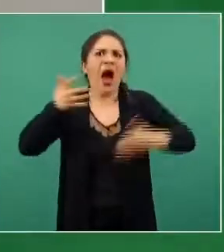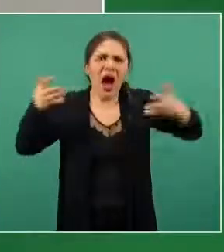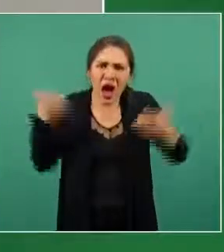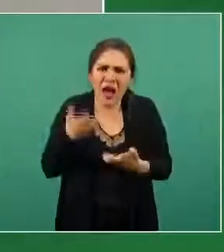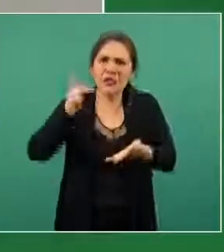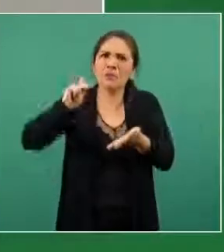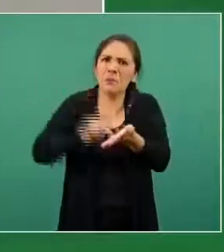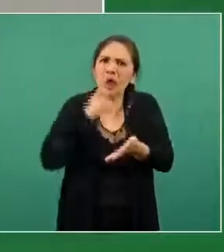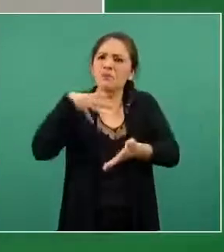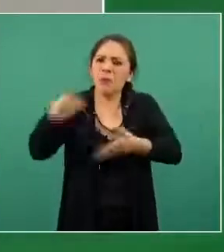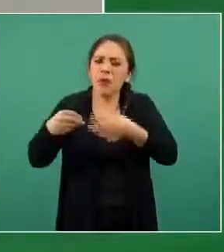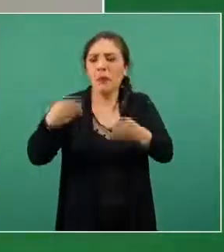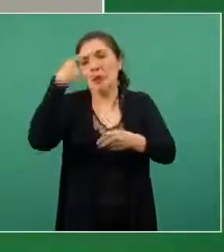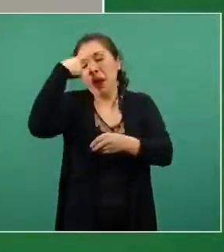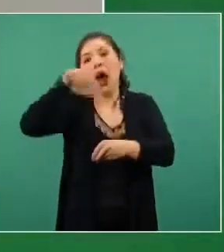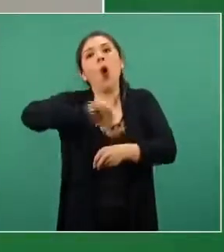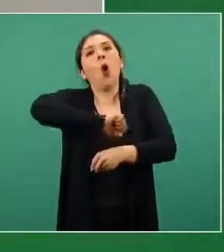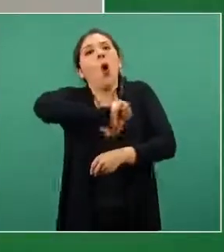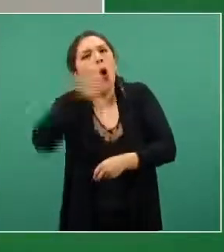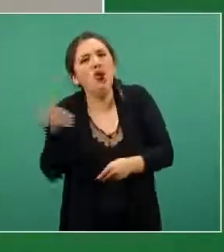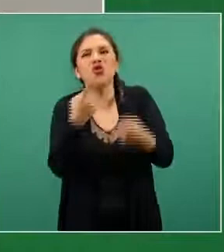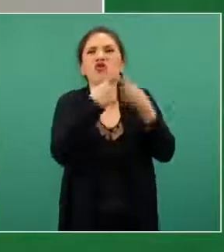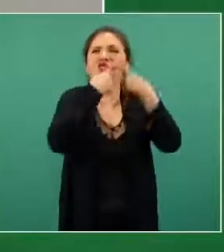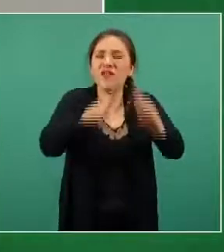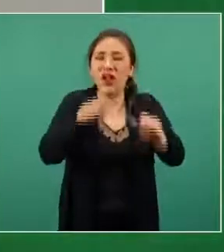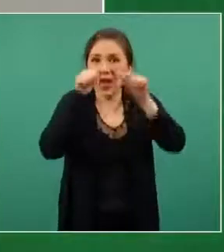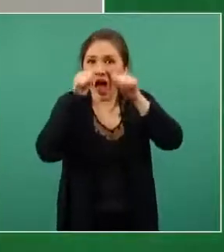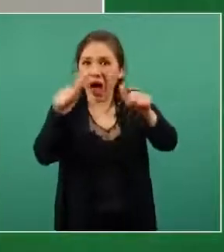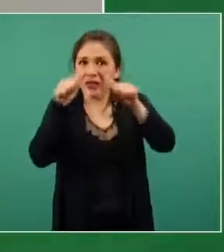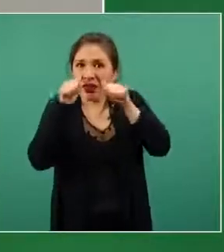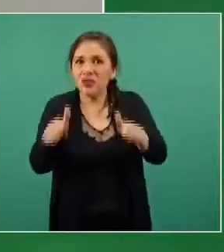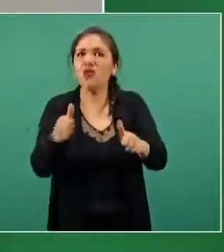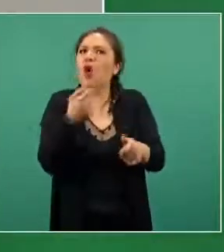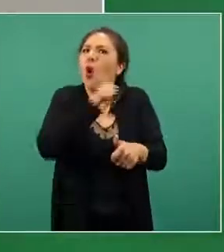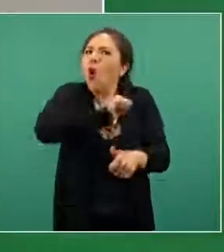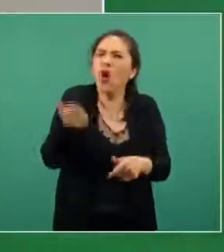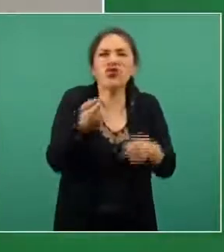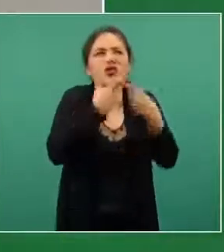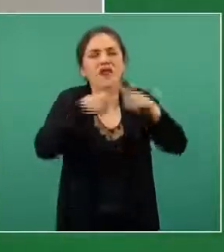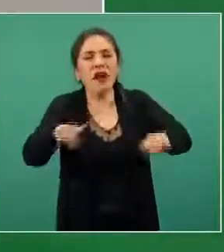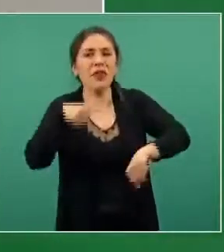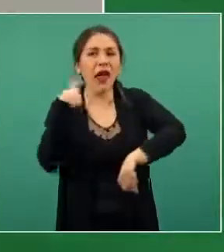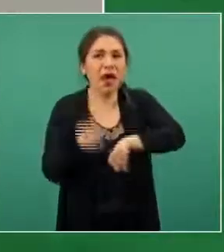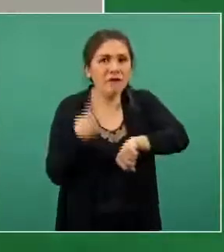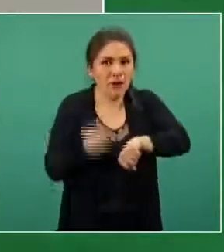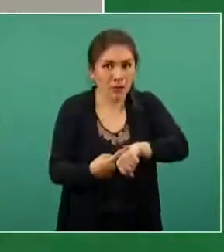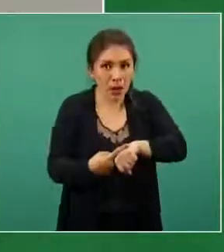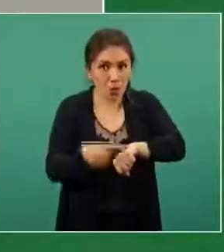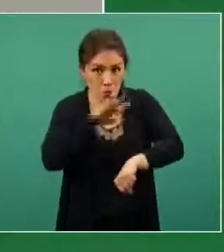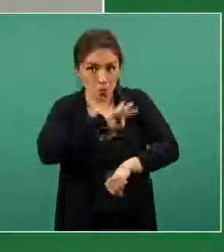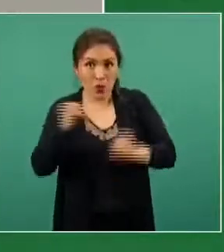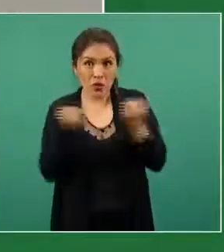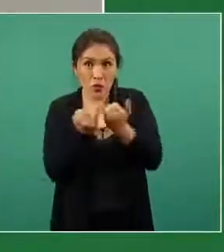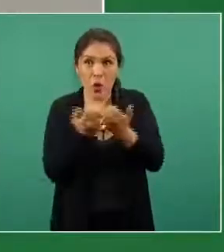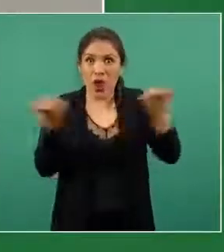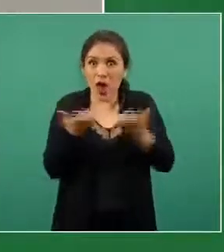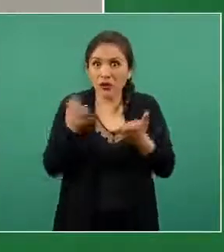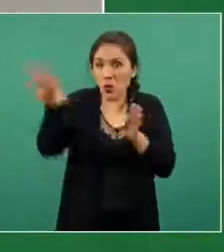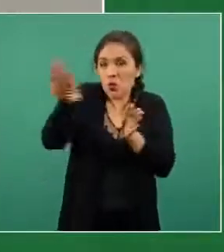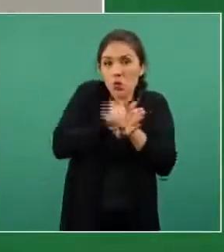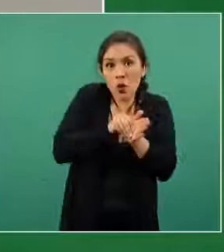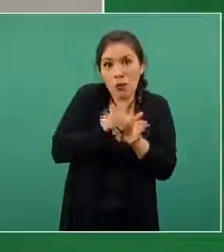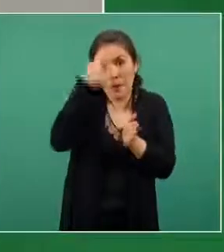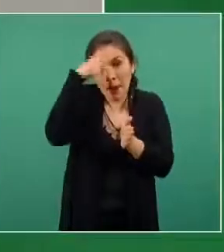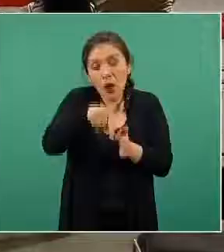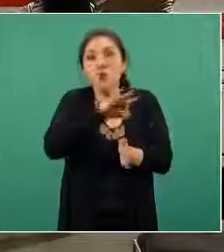para otro tipo de intervenciones, otro tipo de atenciones y de enfermedades, y si inclusive esto podría llevar a